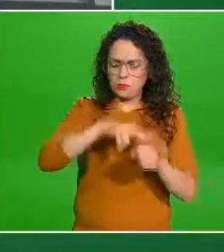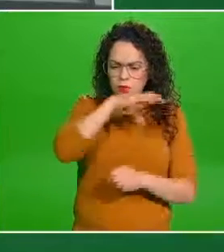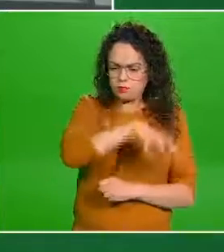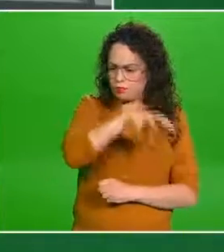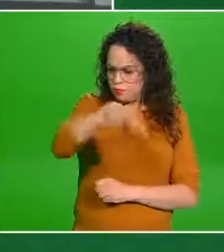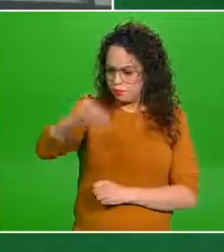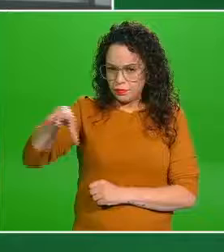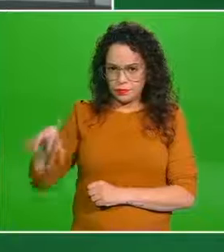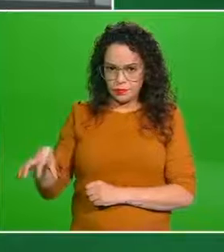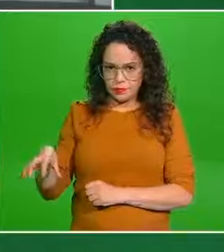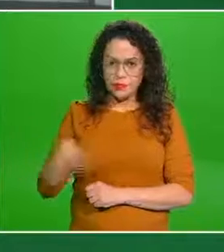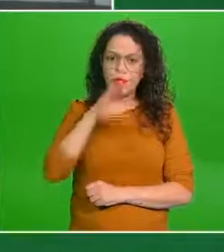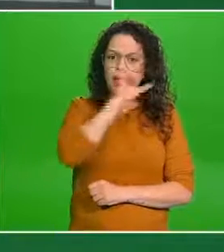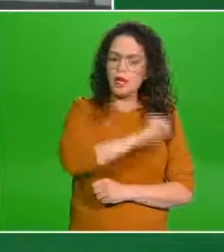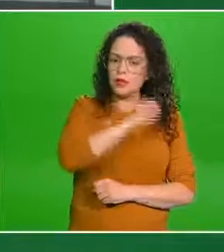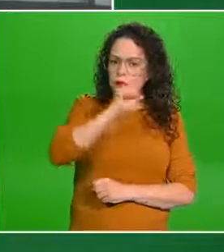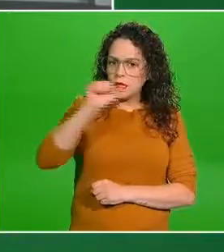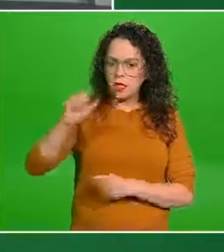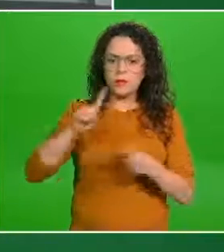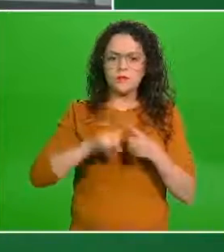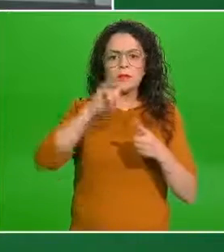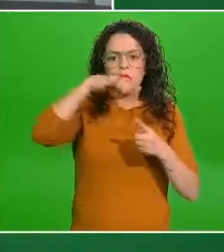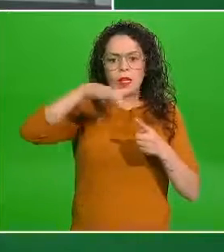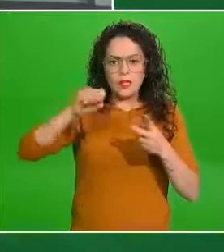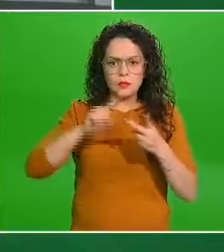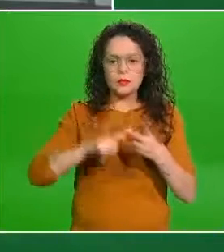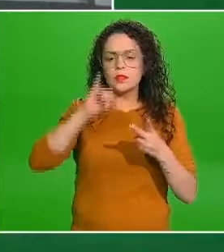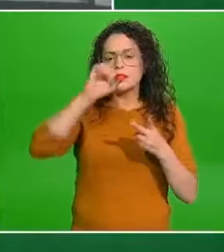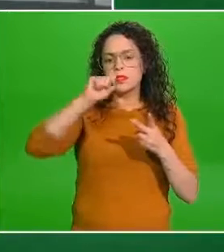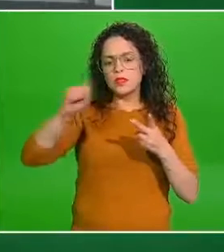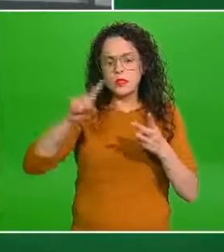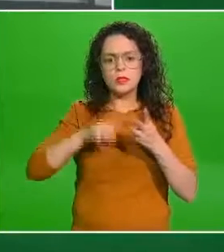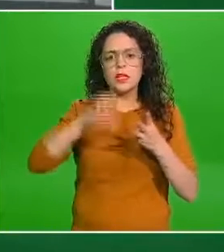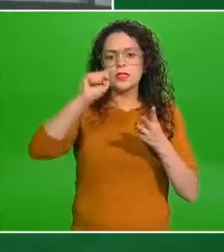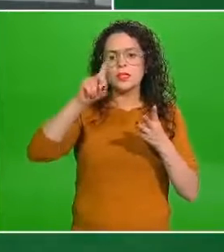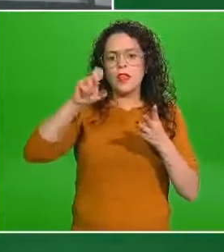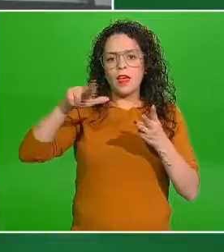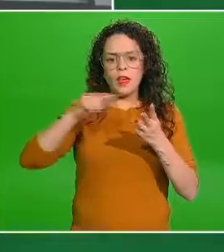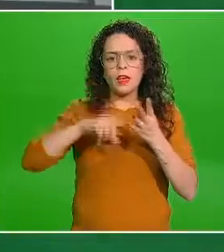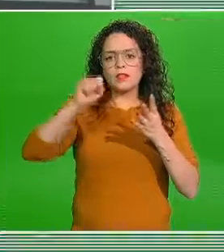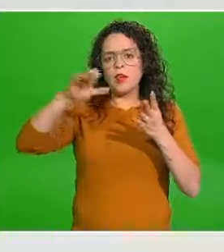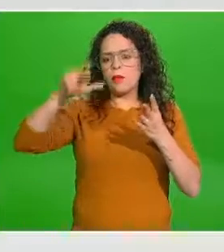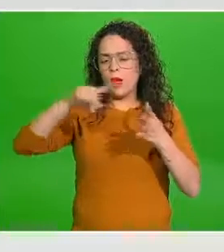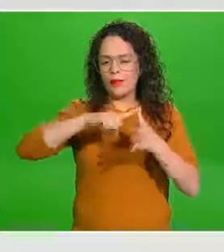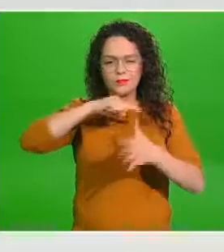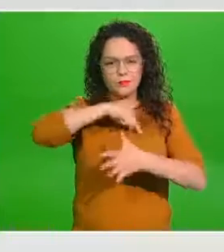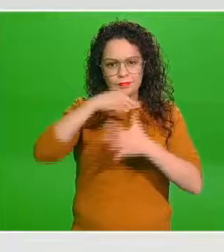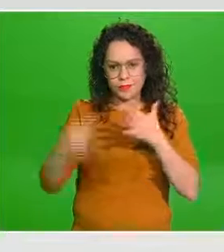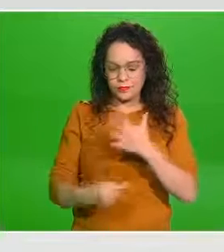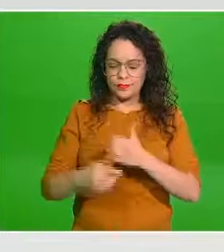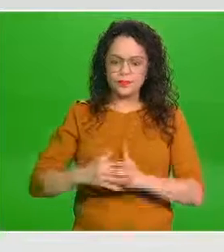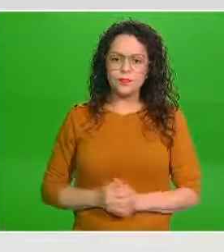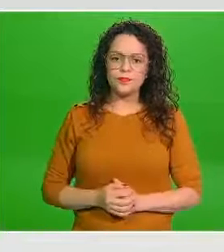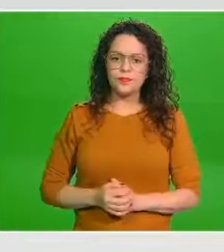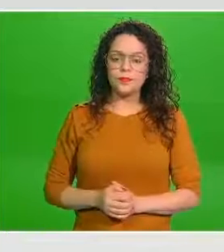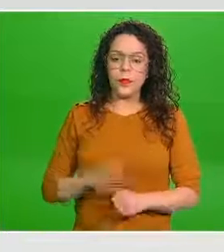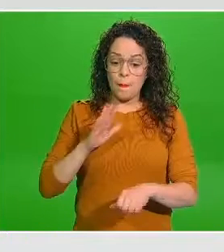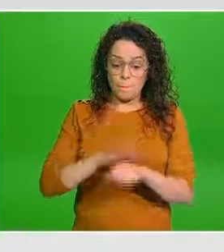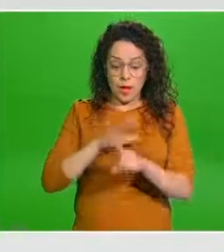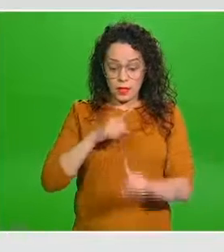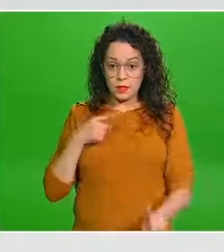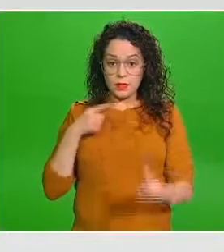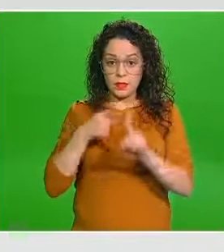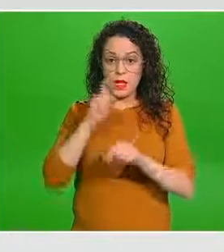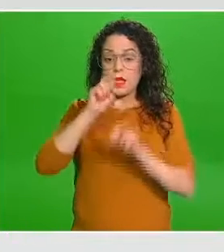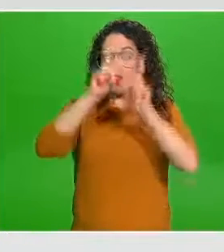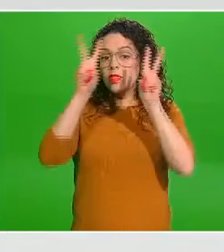tanto de la Secretaría de Salud como IMSS, ISSSTE, SEDENA, SEMAR. La vigilancia epidemiológica, particularmente para el tema